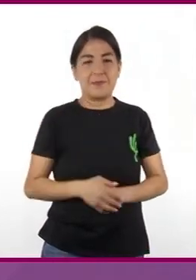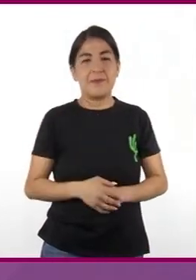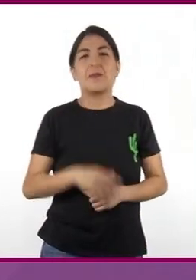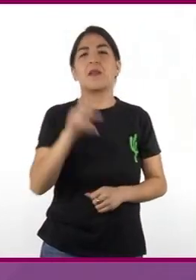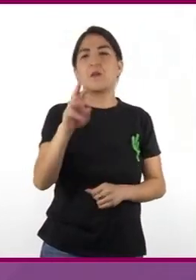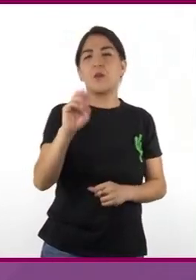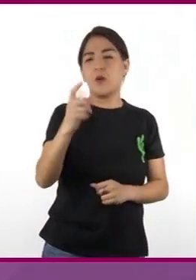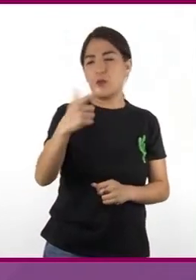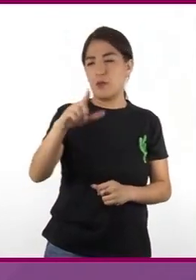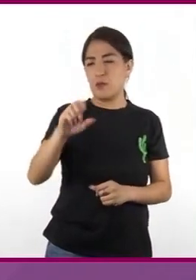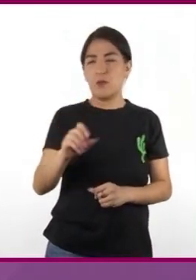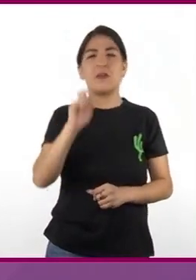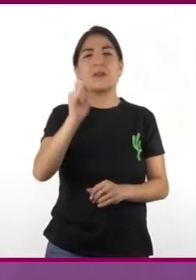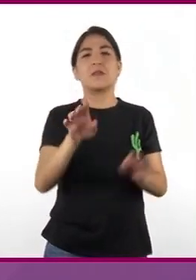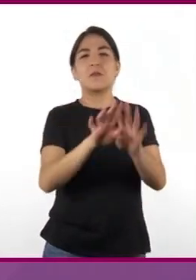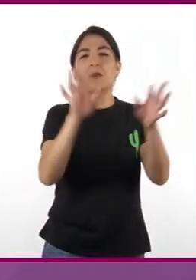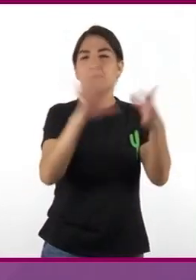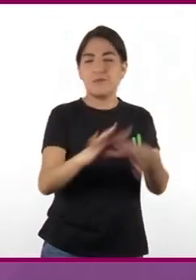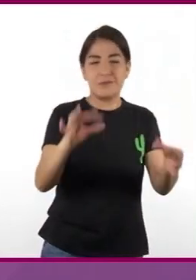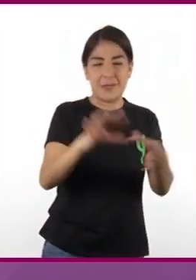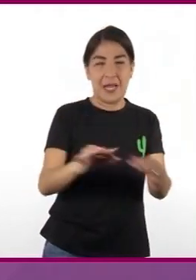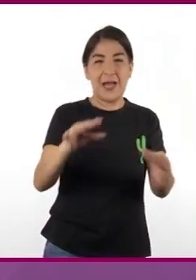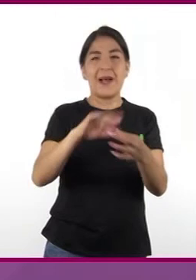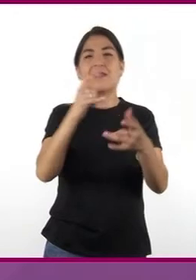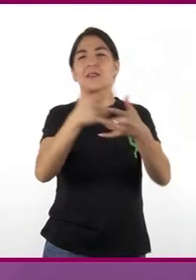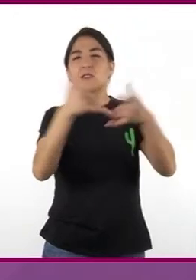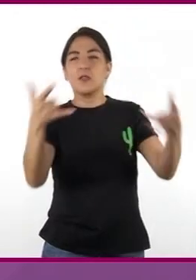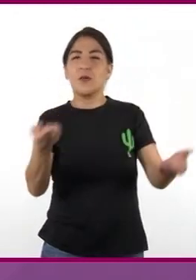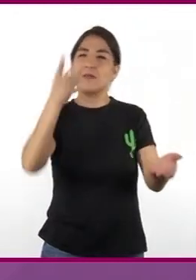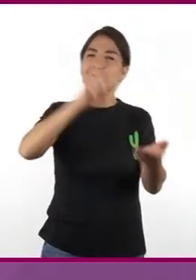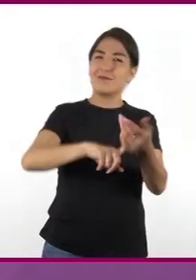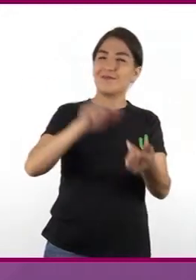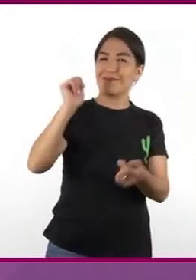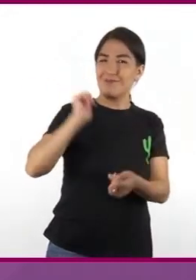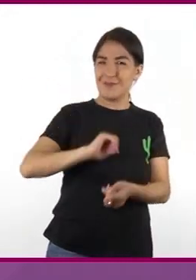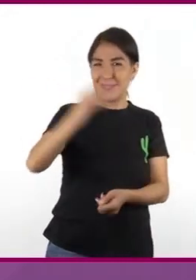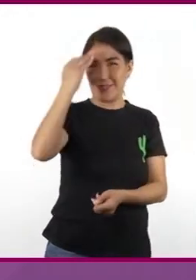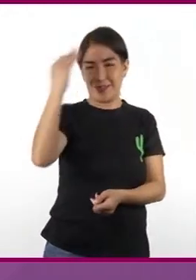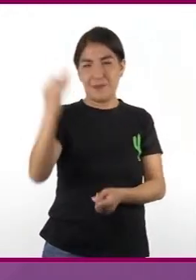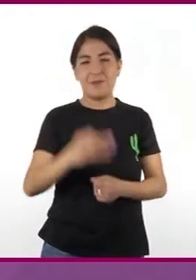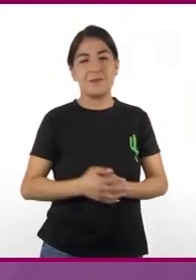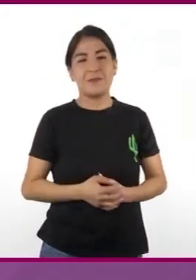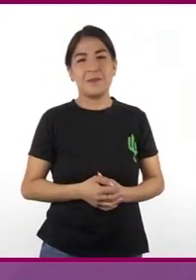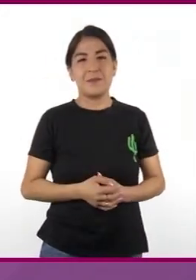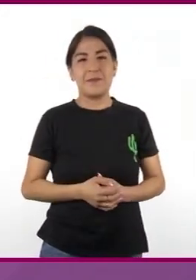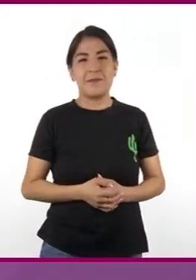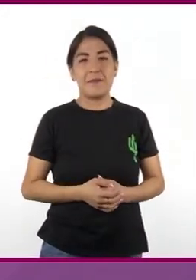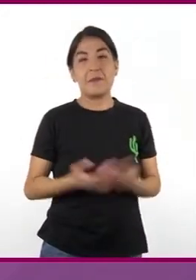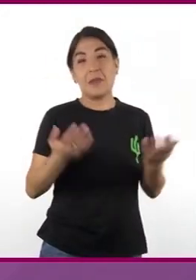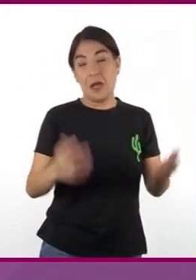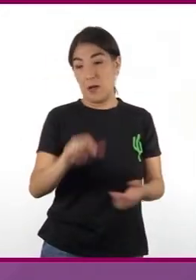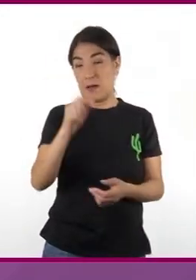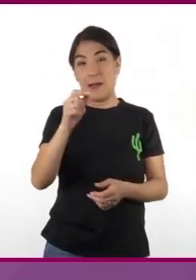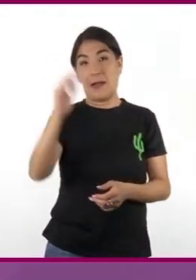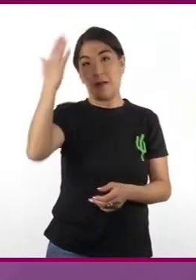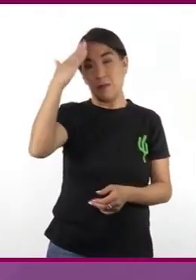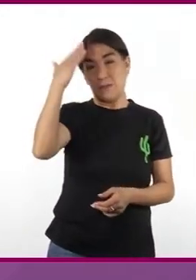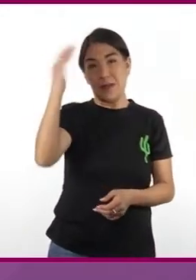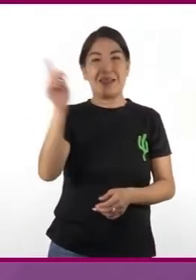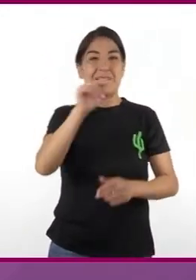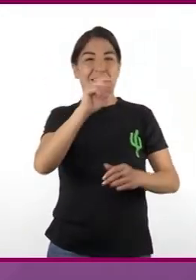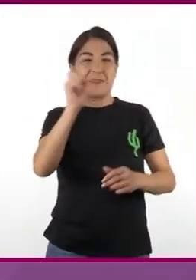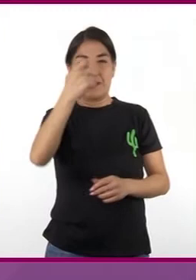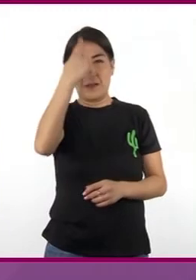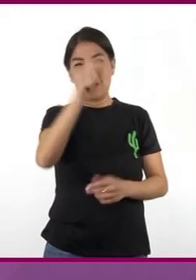da cuenta de un proceso a través del tiempo. En cambio, Cuando el autor o la autora están vivos,